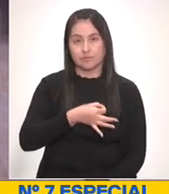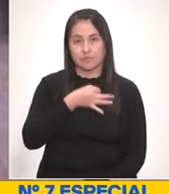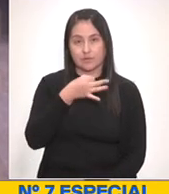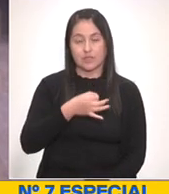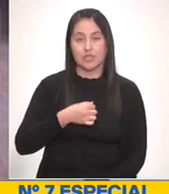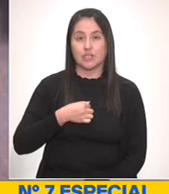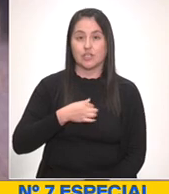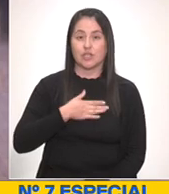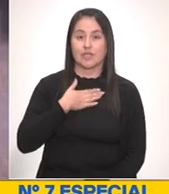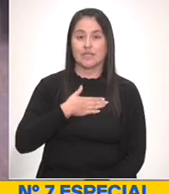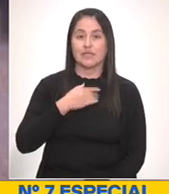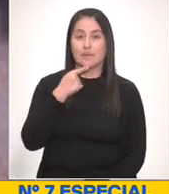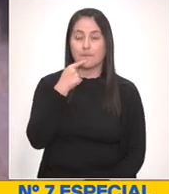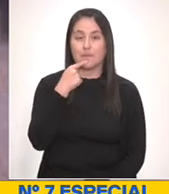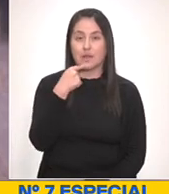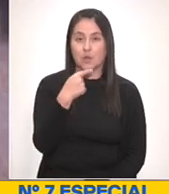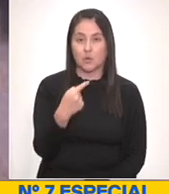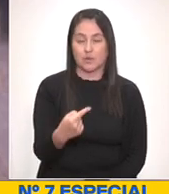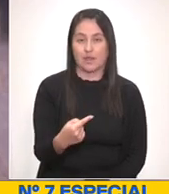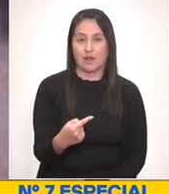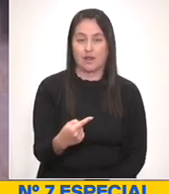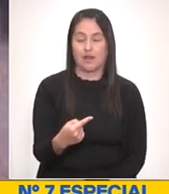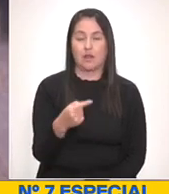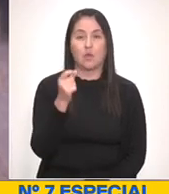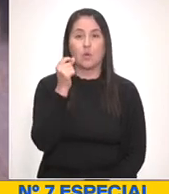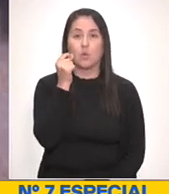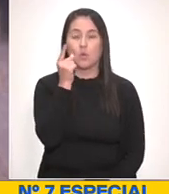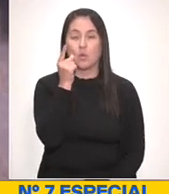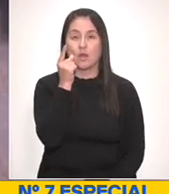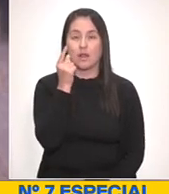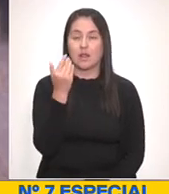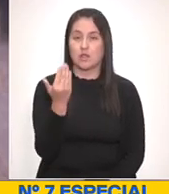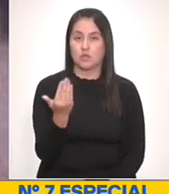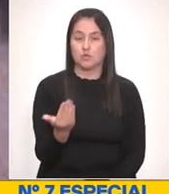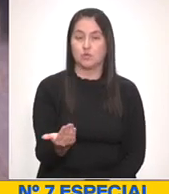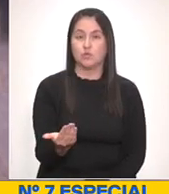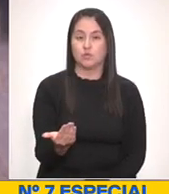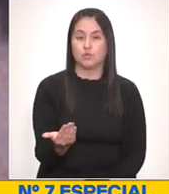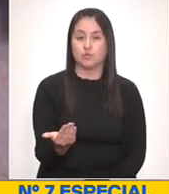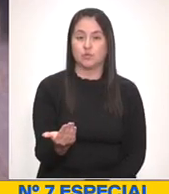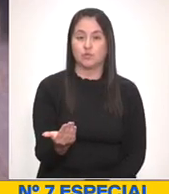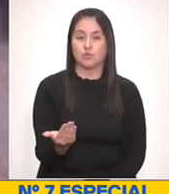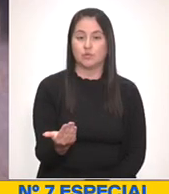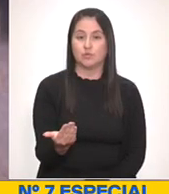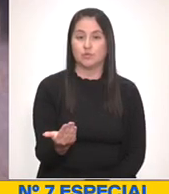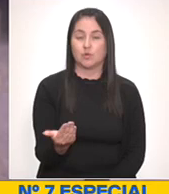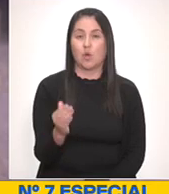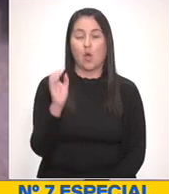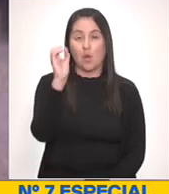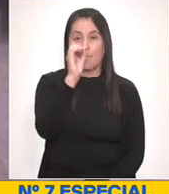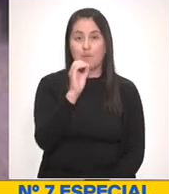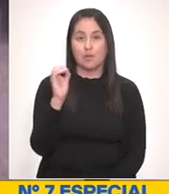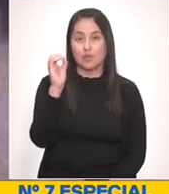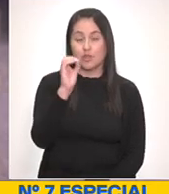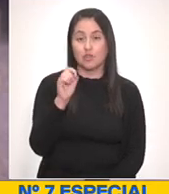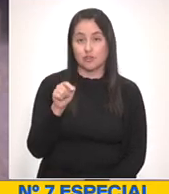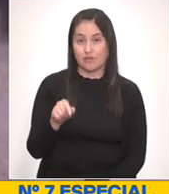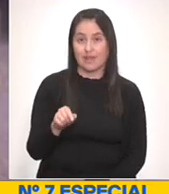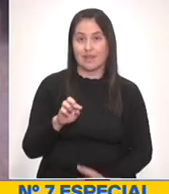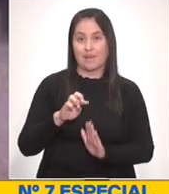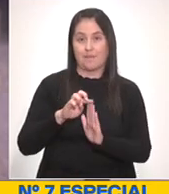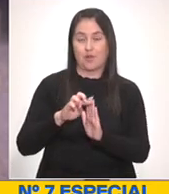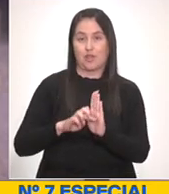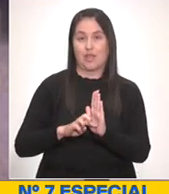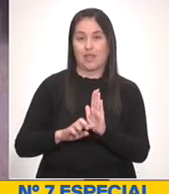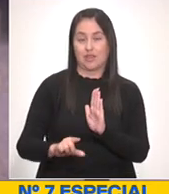preguntarle al ejecutivo Cuál es su su postura frente a esta moción parlamentaria